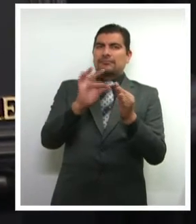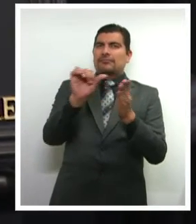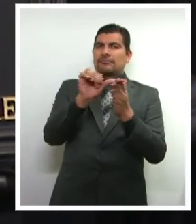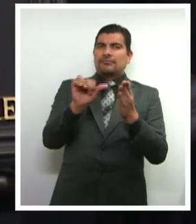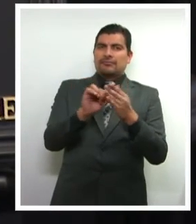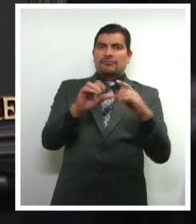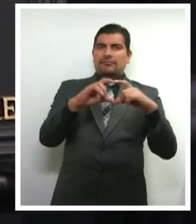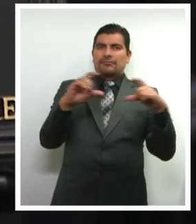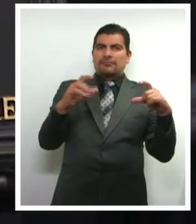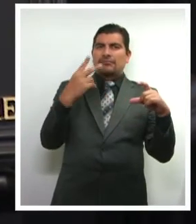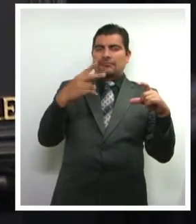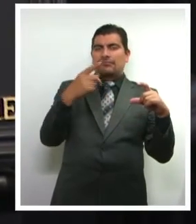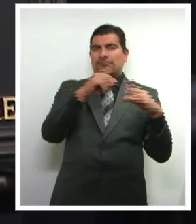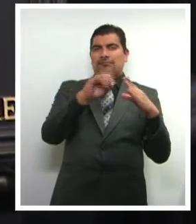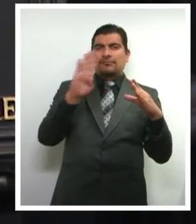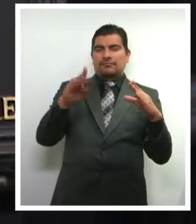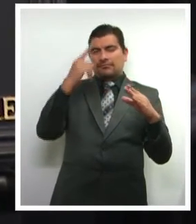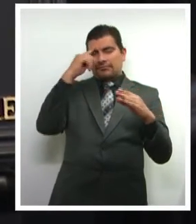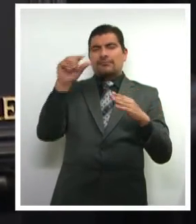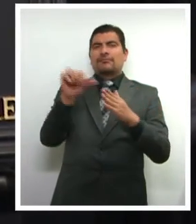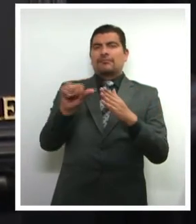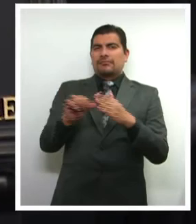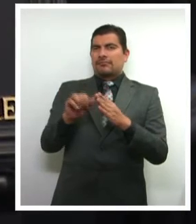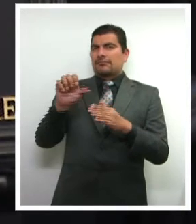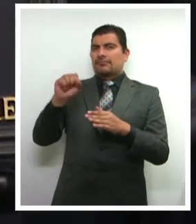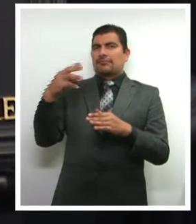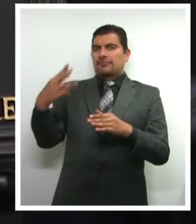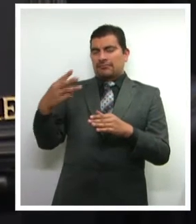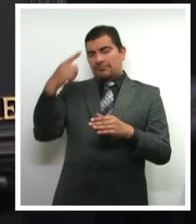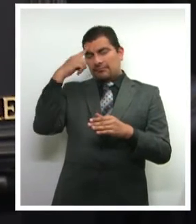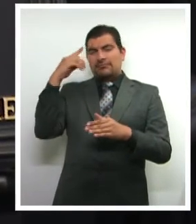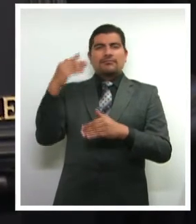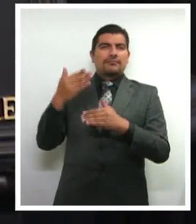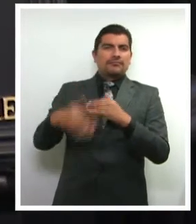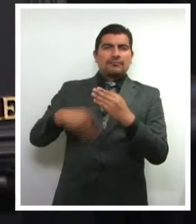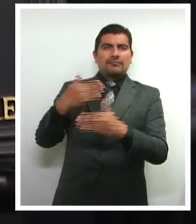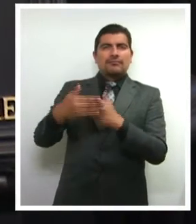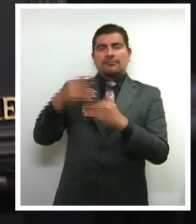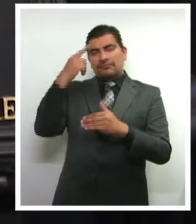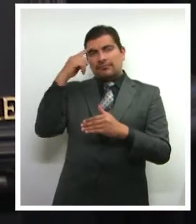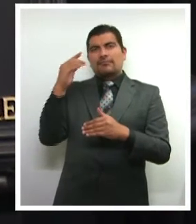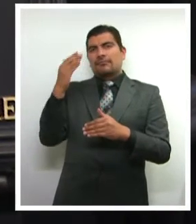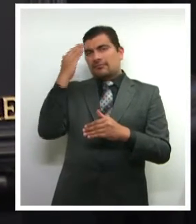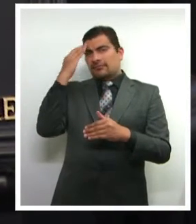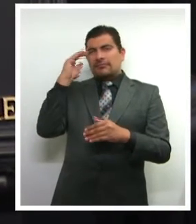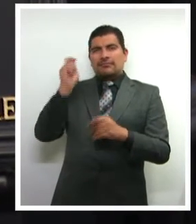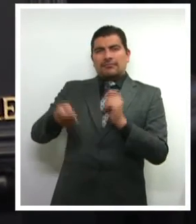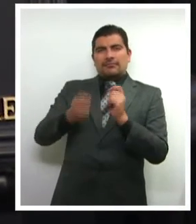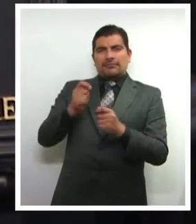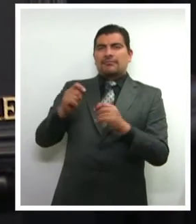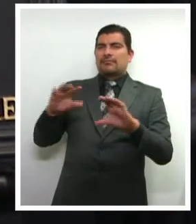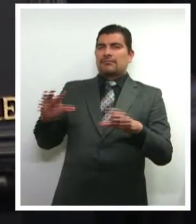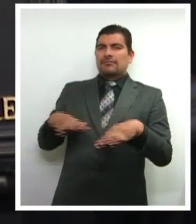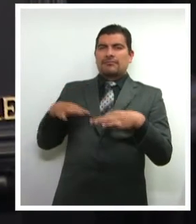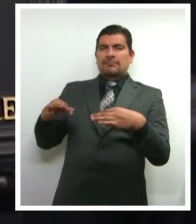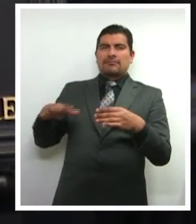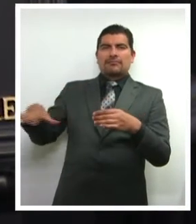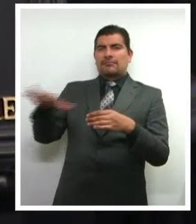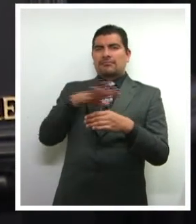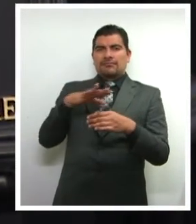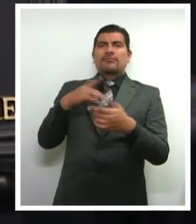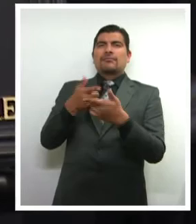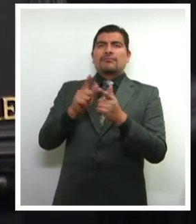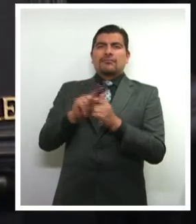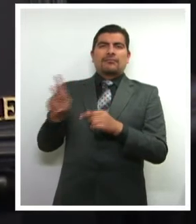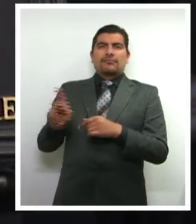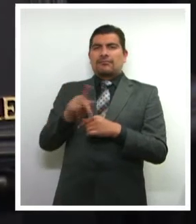del apartado B del artículo 63 para reconocer el derecho de los pueblos originarios de elegir a